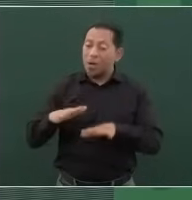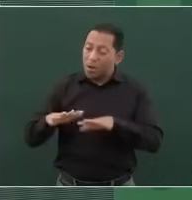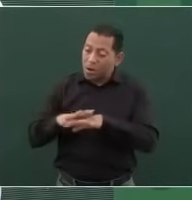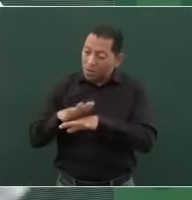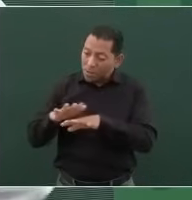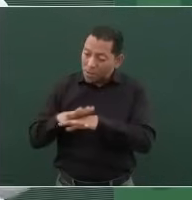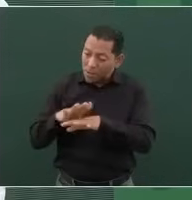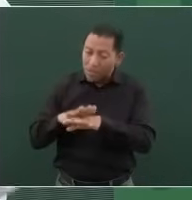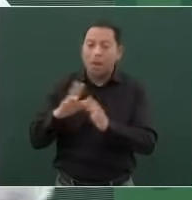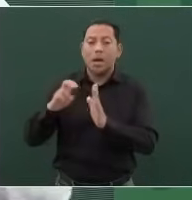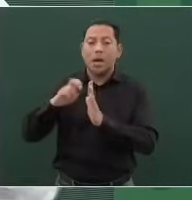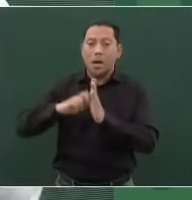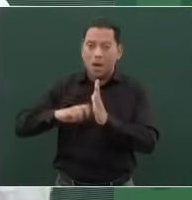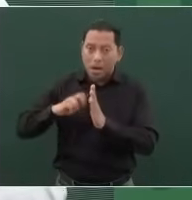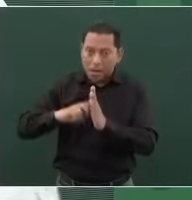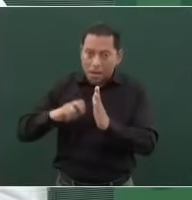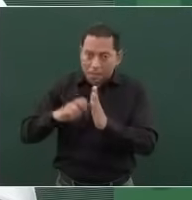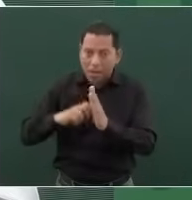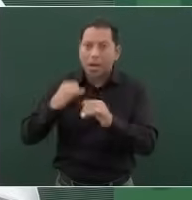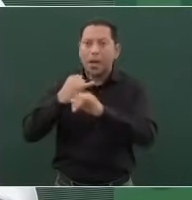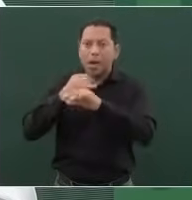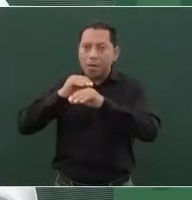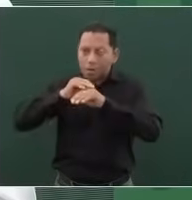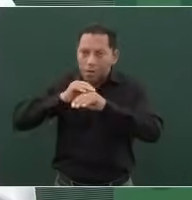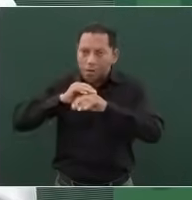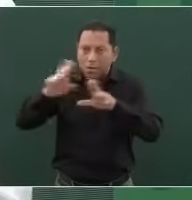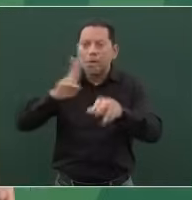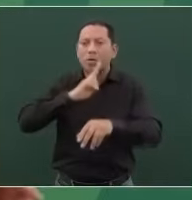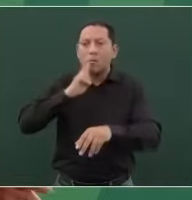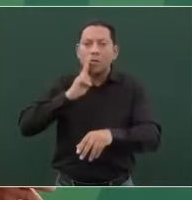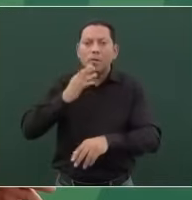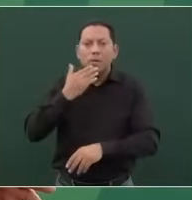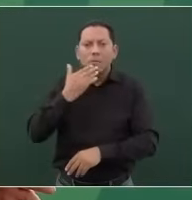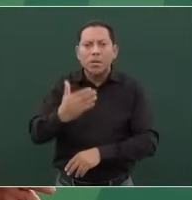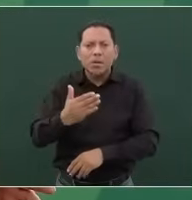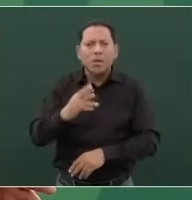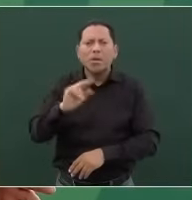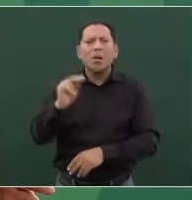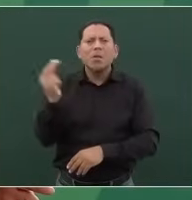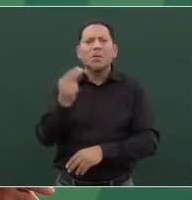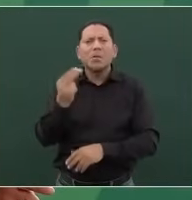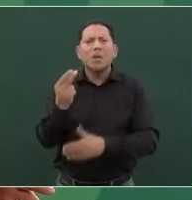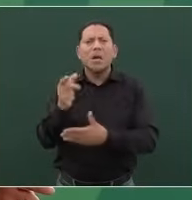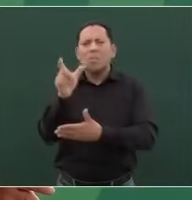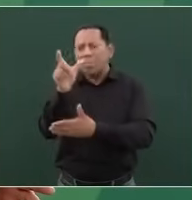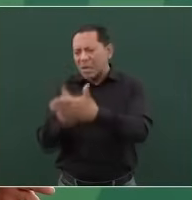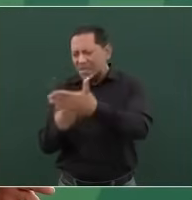mejorando la información. No se necesita editorializar.